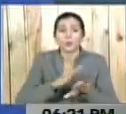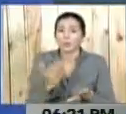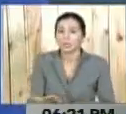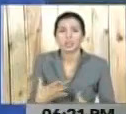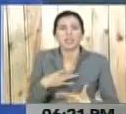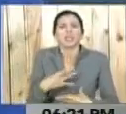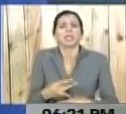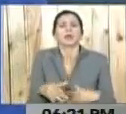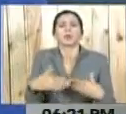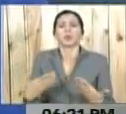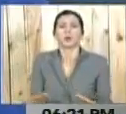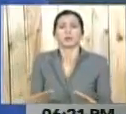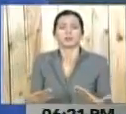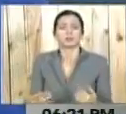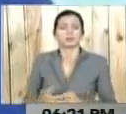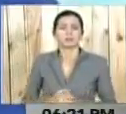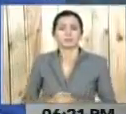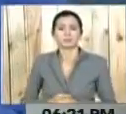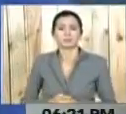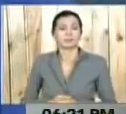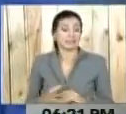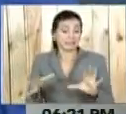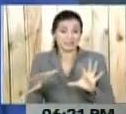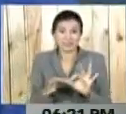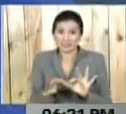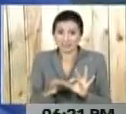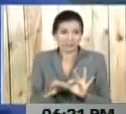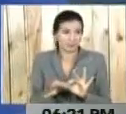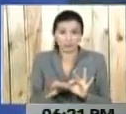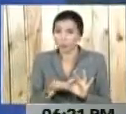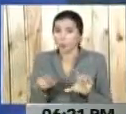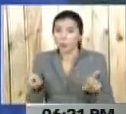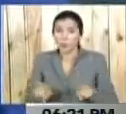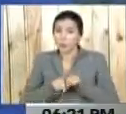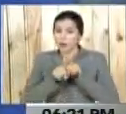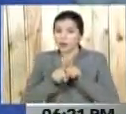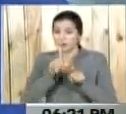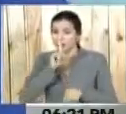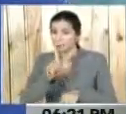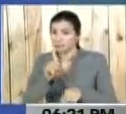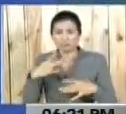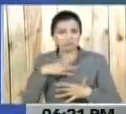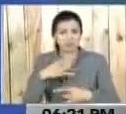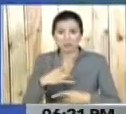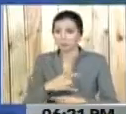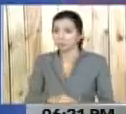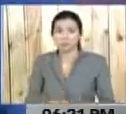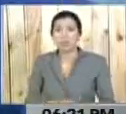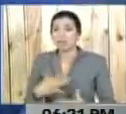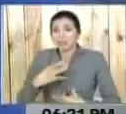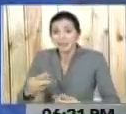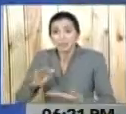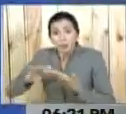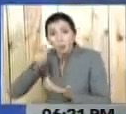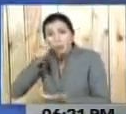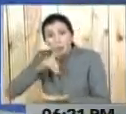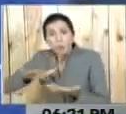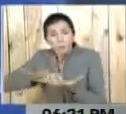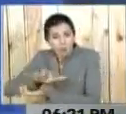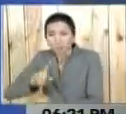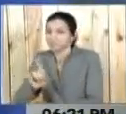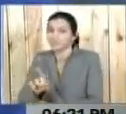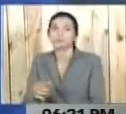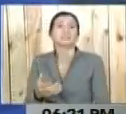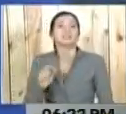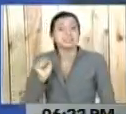interés mancomunado que tienen no es el de avanzar sobre el terreno de soluciones a las dificultades que puede tener estos pueblos. Claramente lo que hay es la codicia y la ambición